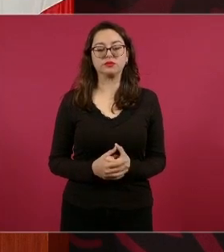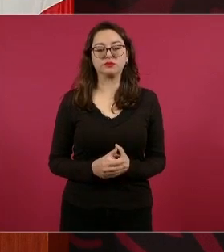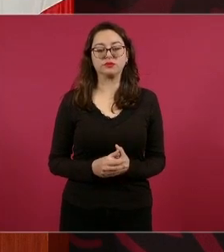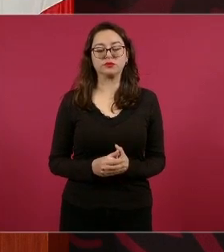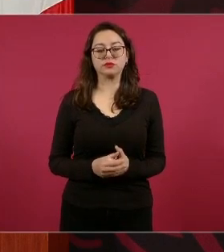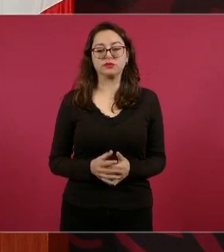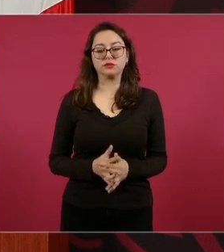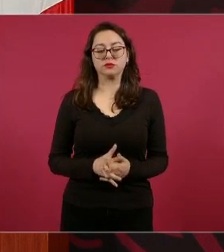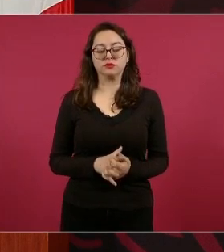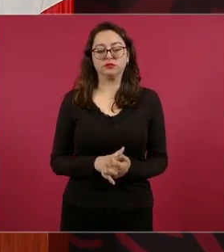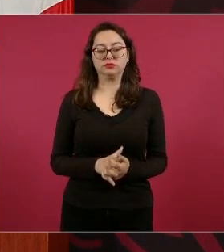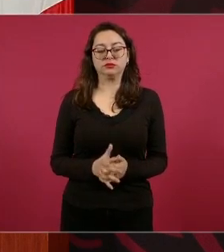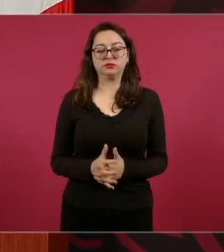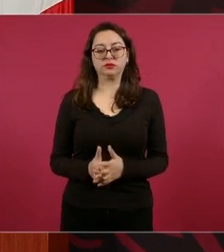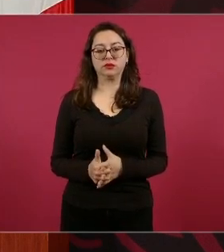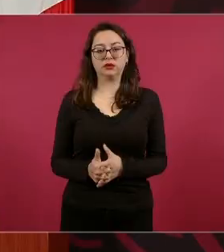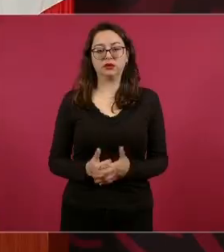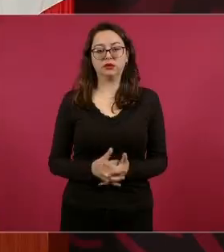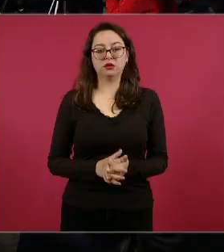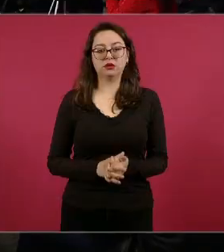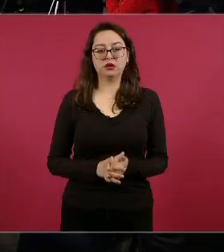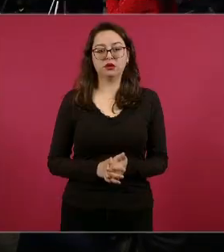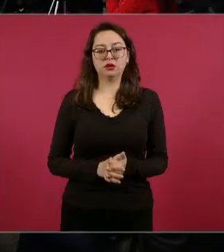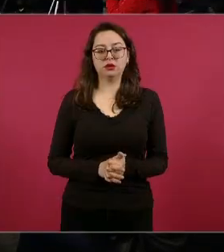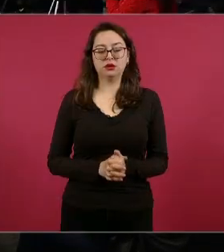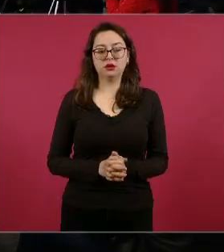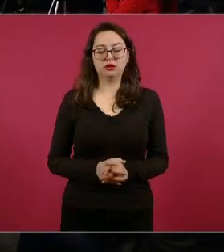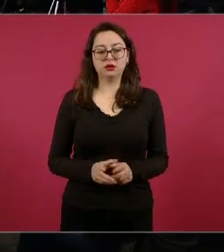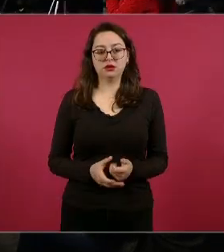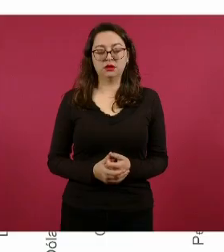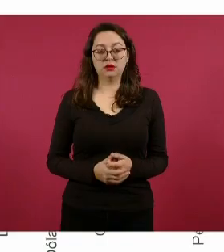Pero con relación a los otros gobiernos,